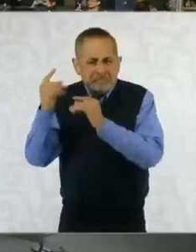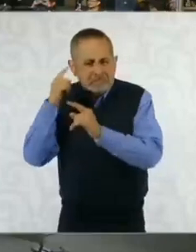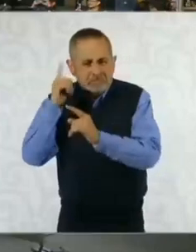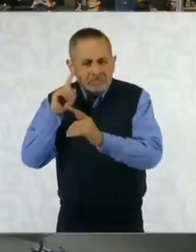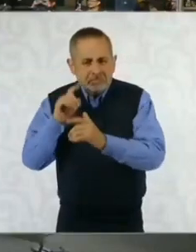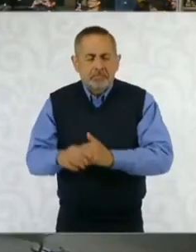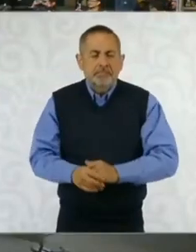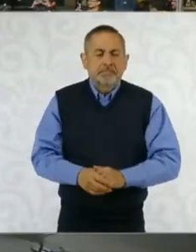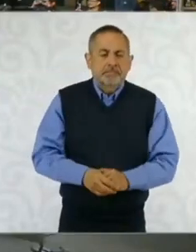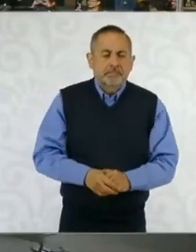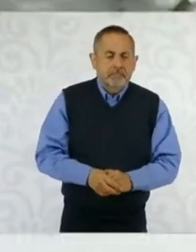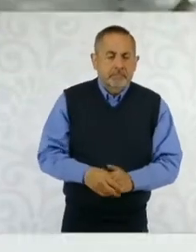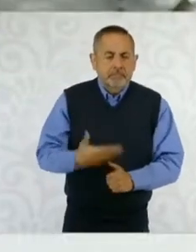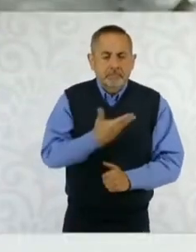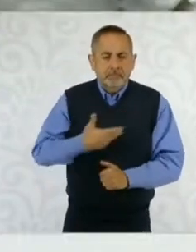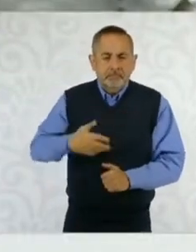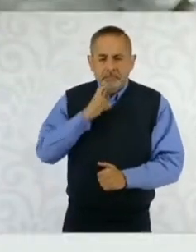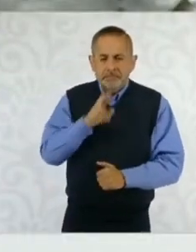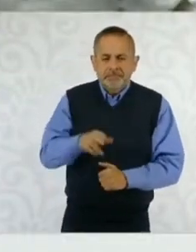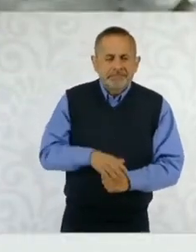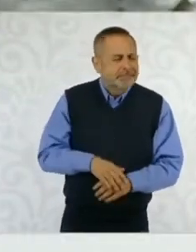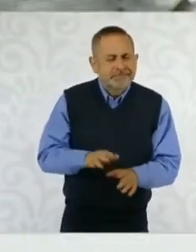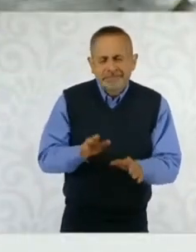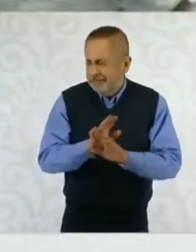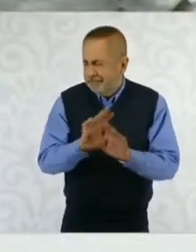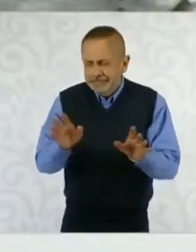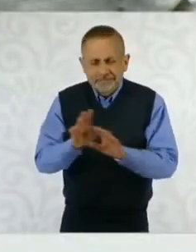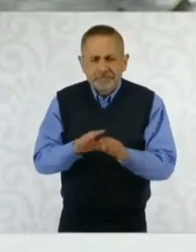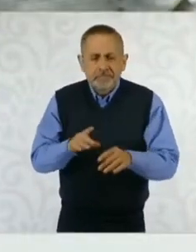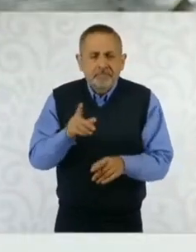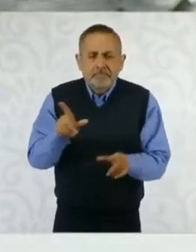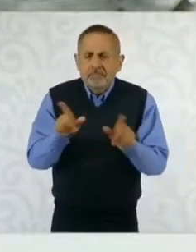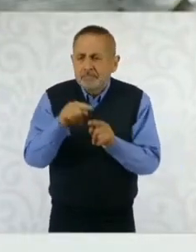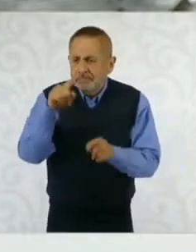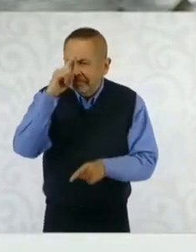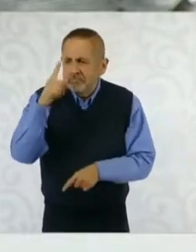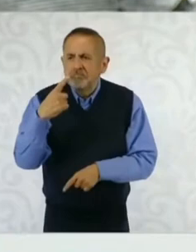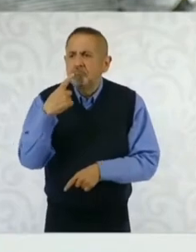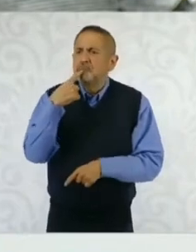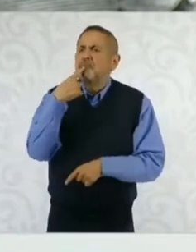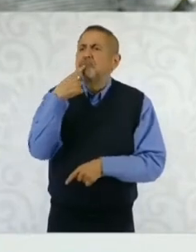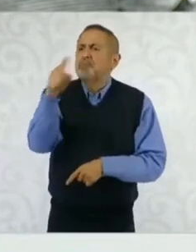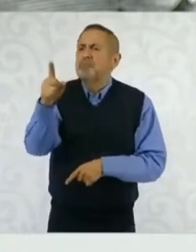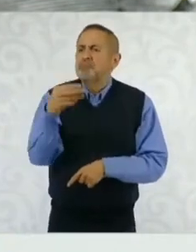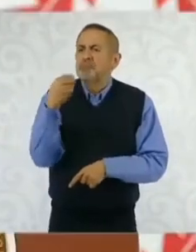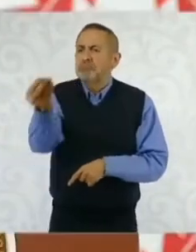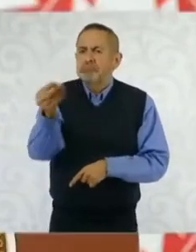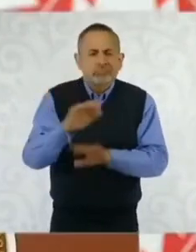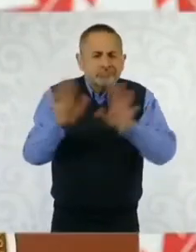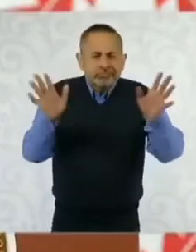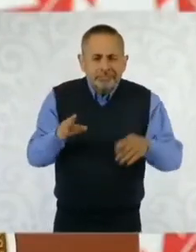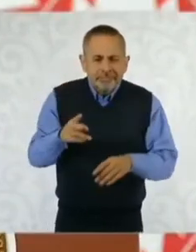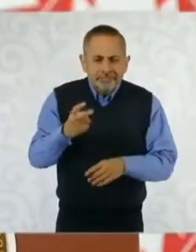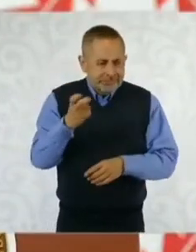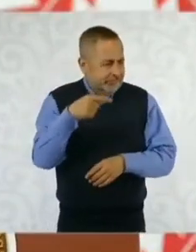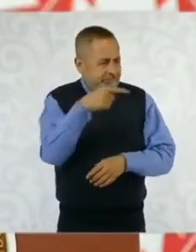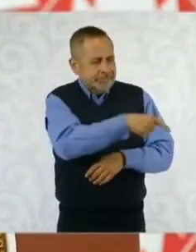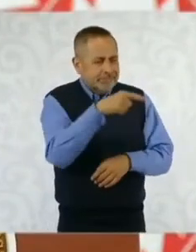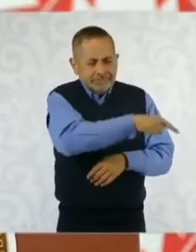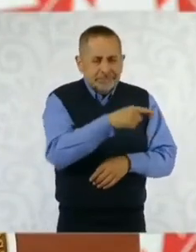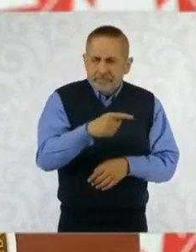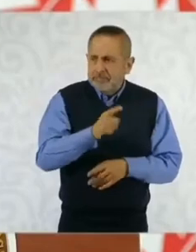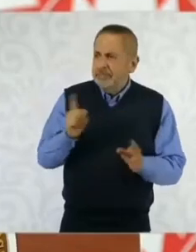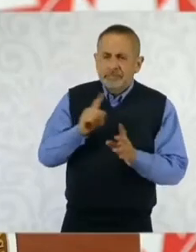No, pero no es un asunto de si se van a tocar, se presentan las denuncias y lo que se haga. Es que este es un asunto político, ¿no? Ahora quieren